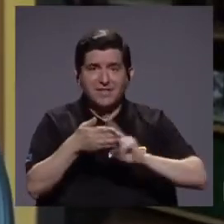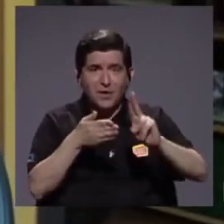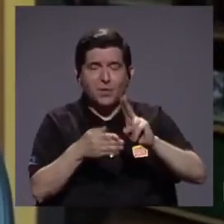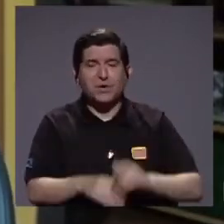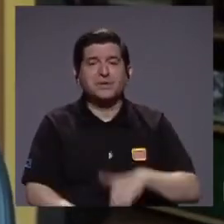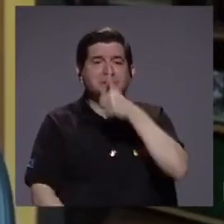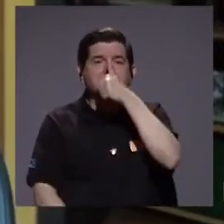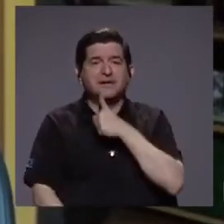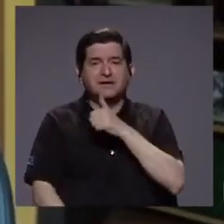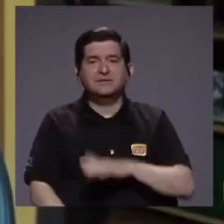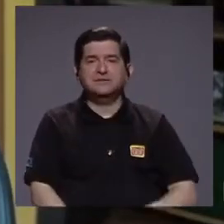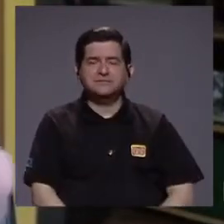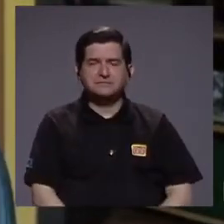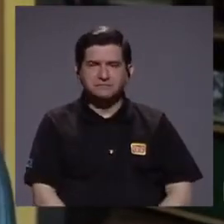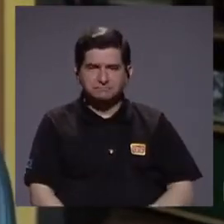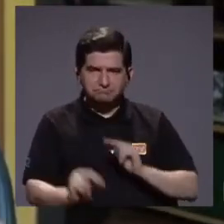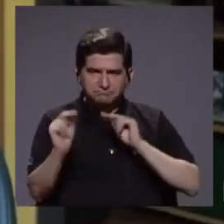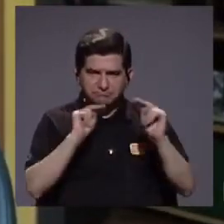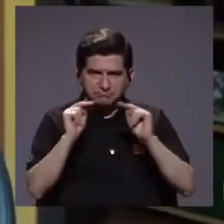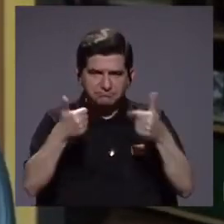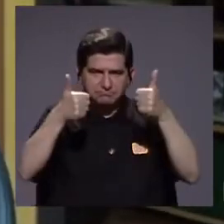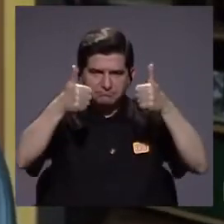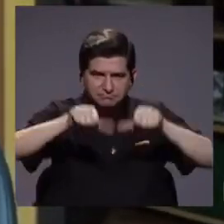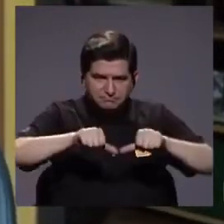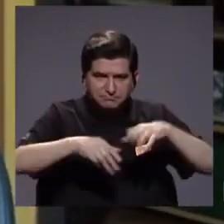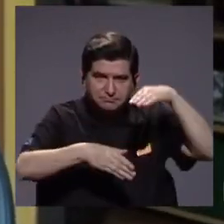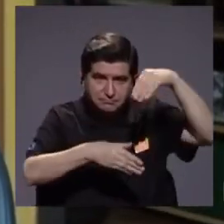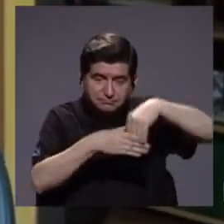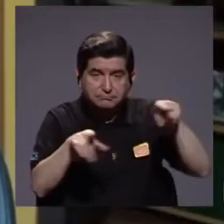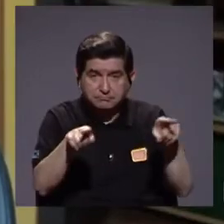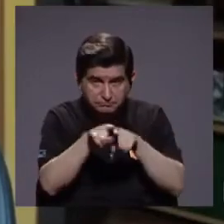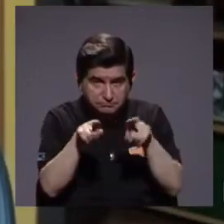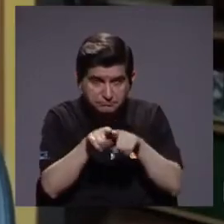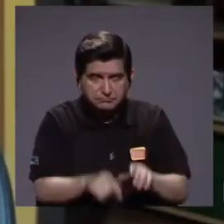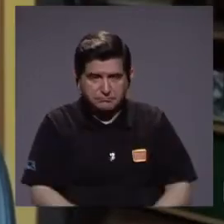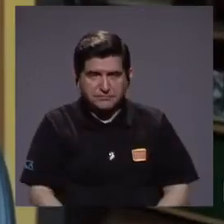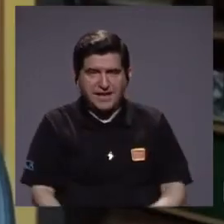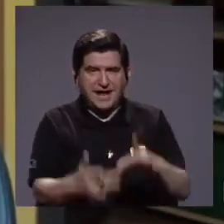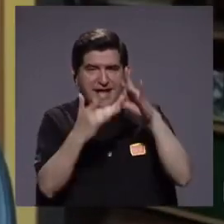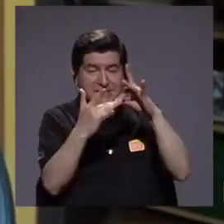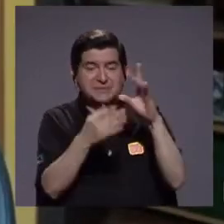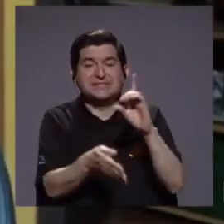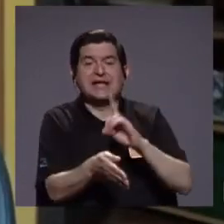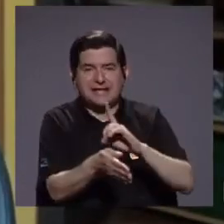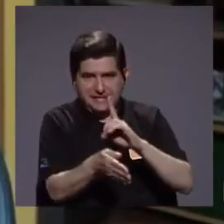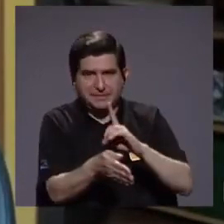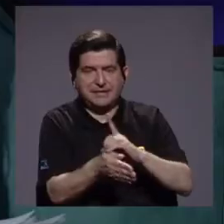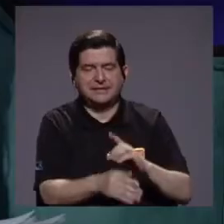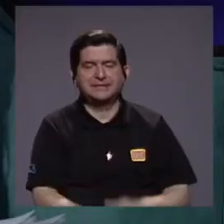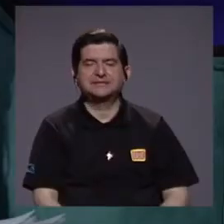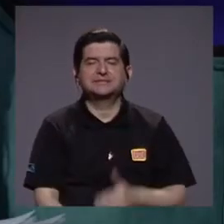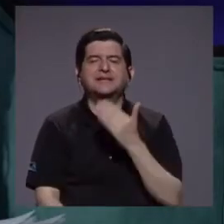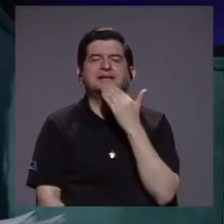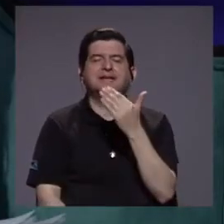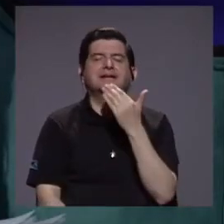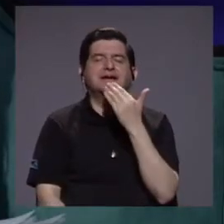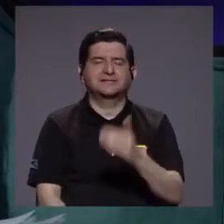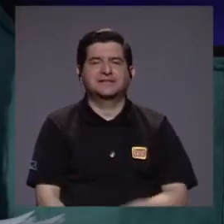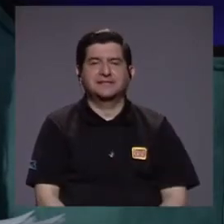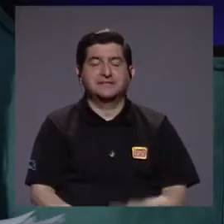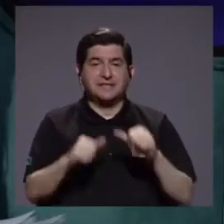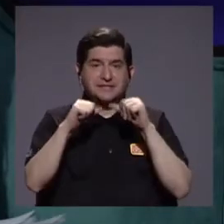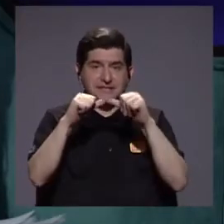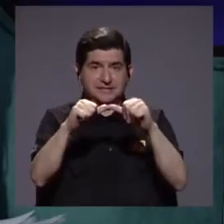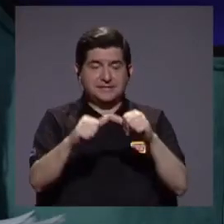universidades privadas. Se debe negociar un convenio que incluya también a las especialidades médicas. Muchas gracias.